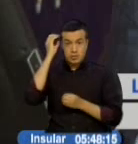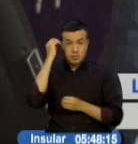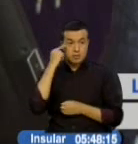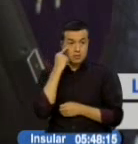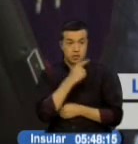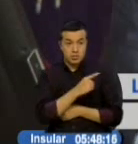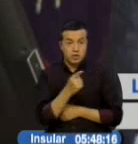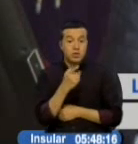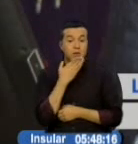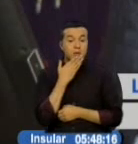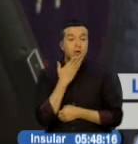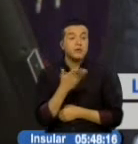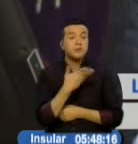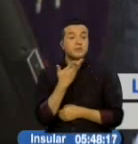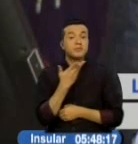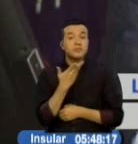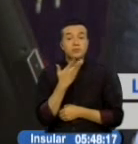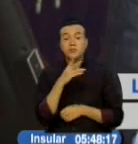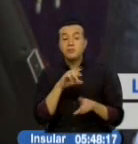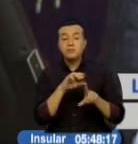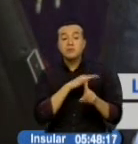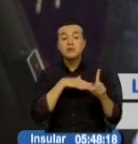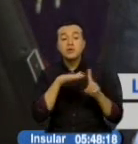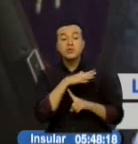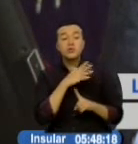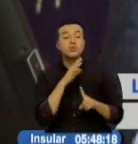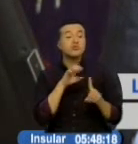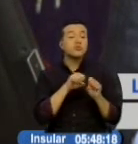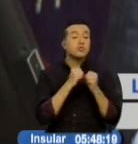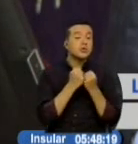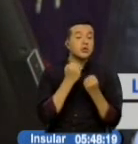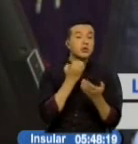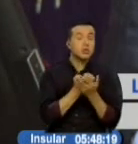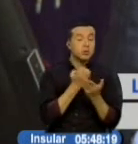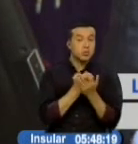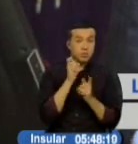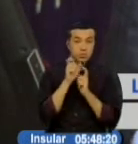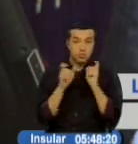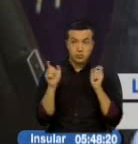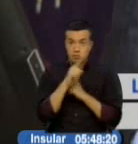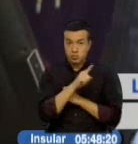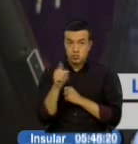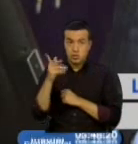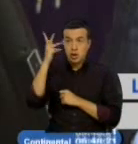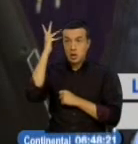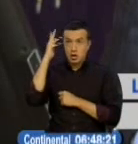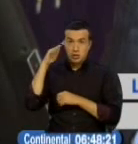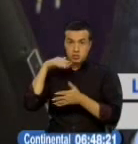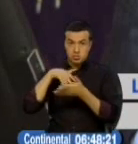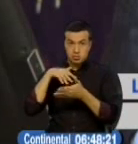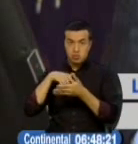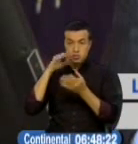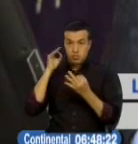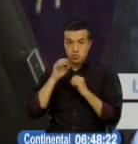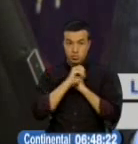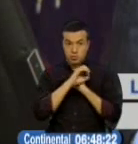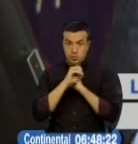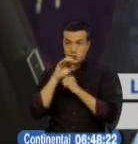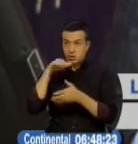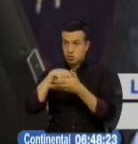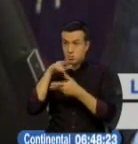poder conocer la condición social y económica de las personas que en un estudio previo que hicimos durante la